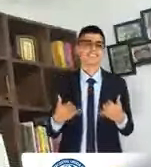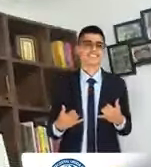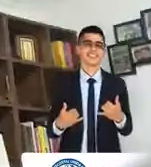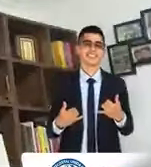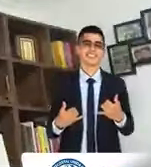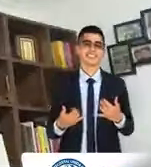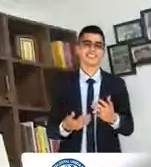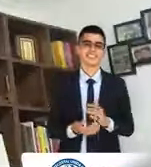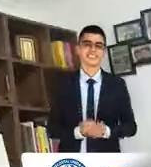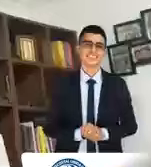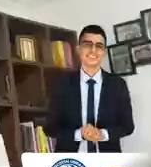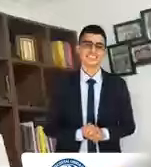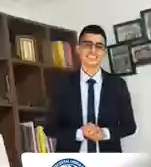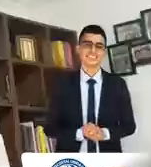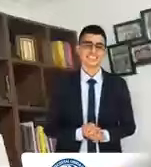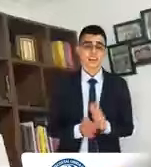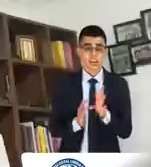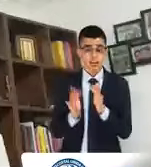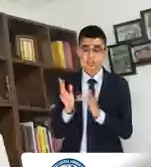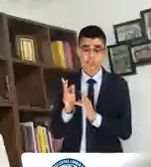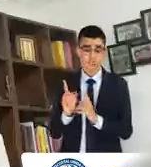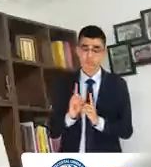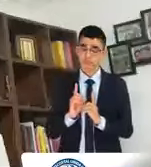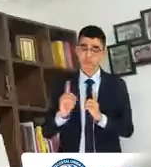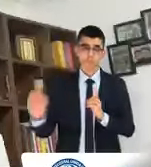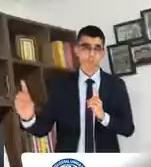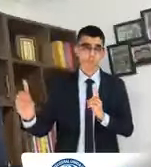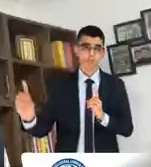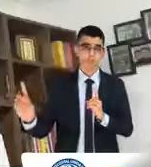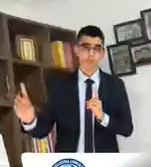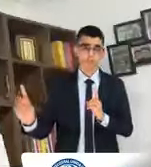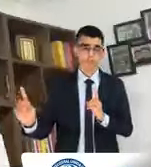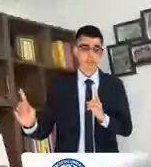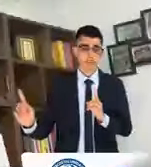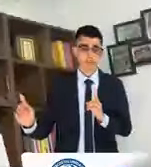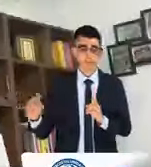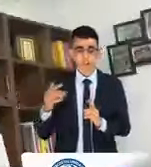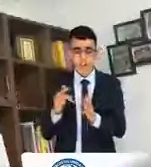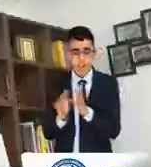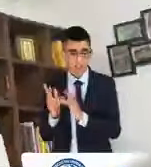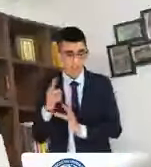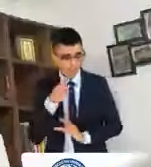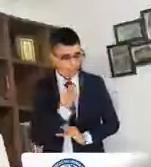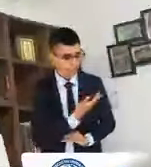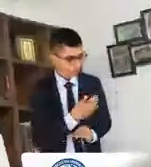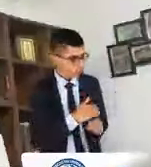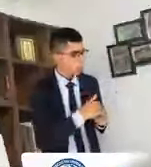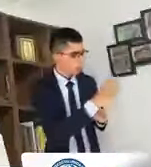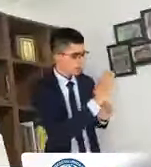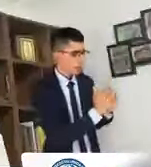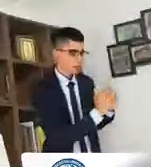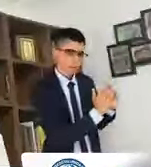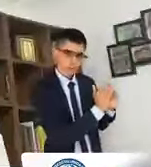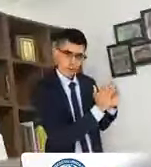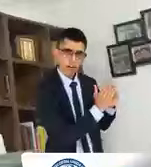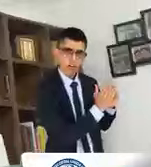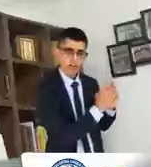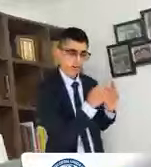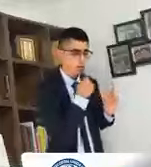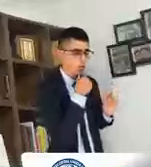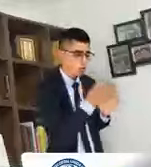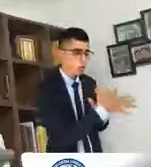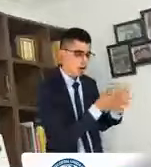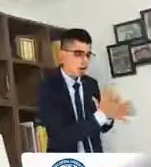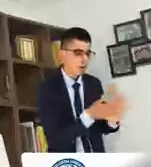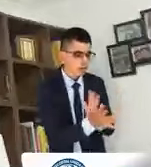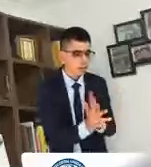Y Jesús tuvo que irse. Y él se iba, Jesús dijo, no, vete a tu casa y dile a los tuyos lo que Dios hizo. Pero él no quería dejar a